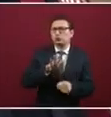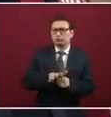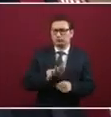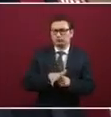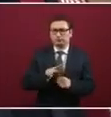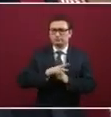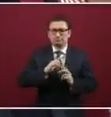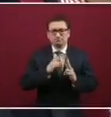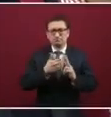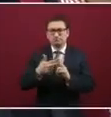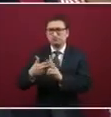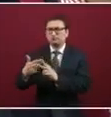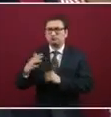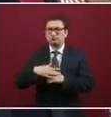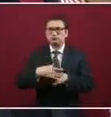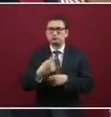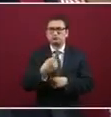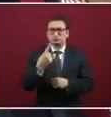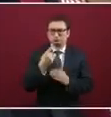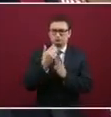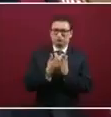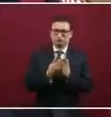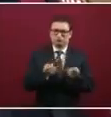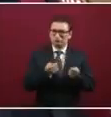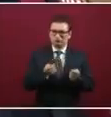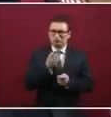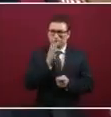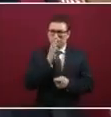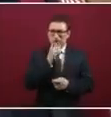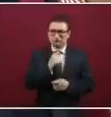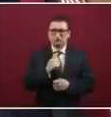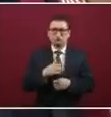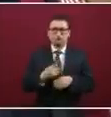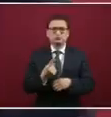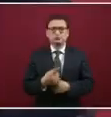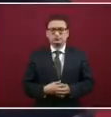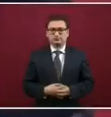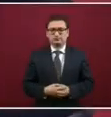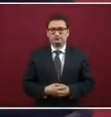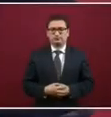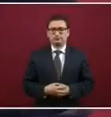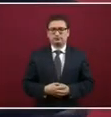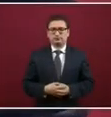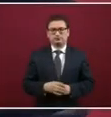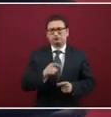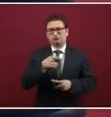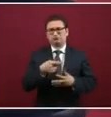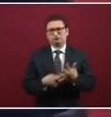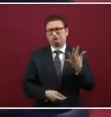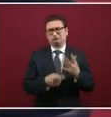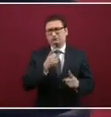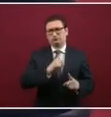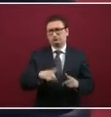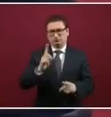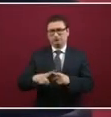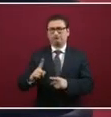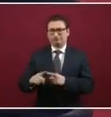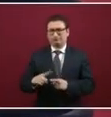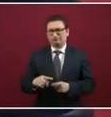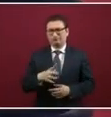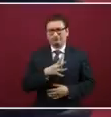de que se estén dando estos homicidios, de que no se pueda bajar como se había bajado, creo, bueno, que 4? Hay varias causas, como en todo, ¿no?